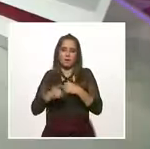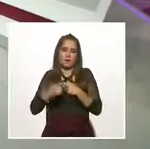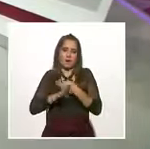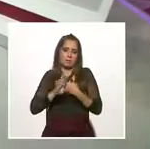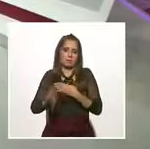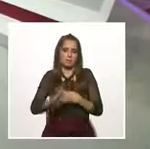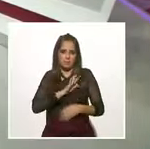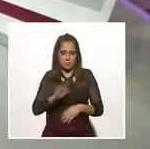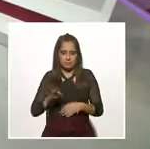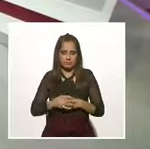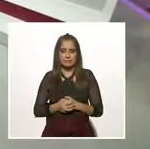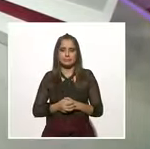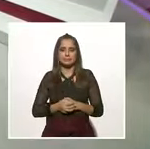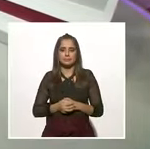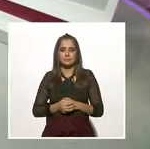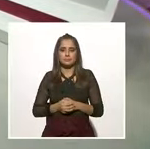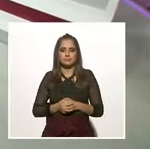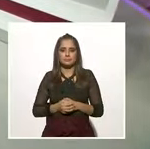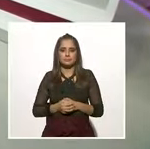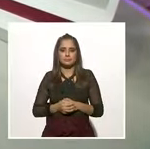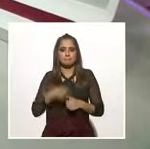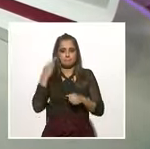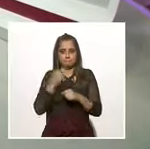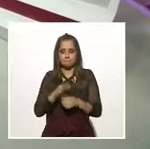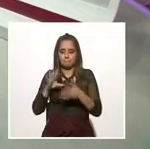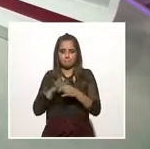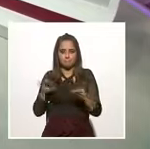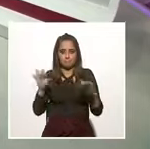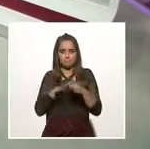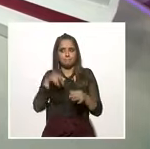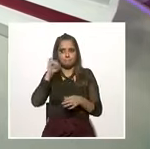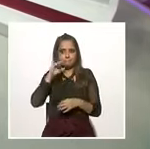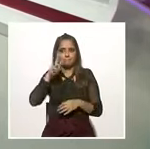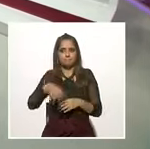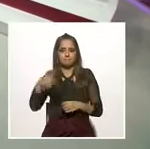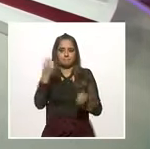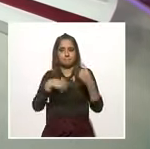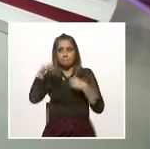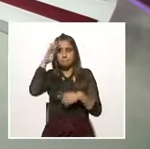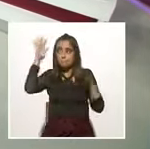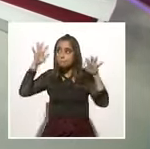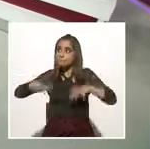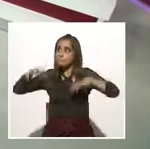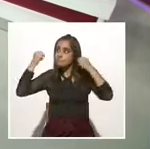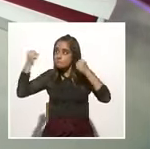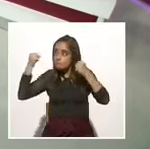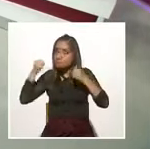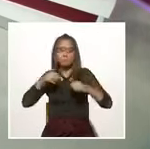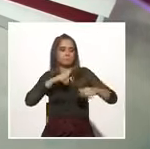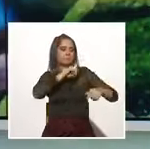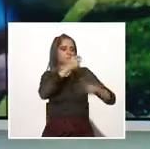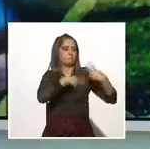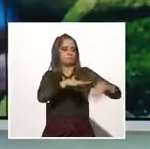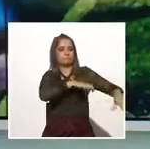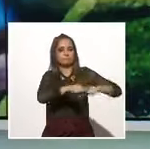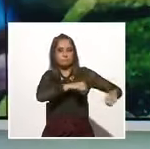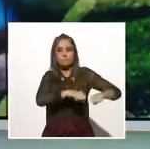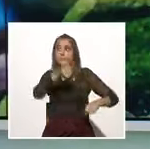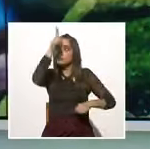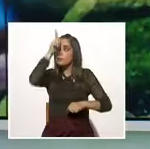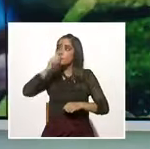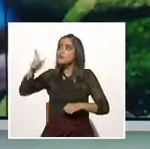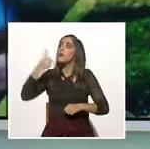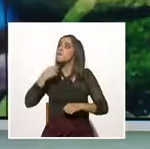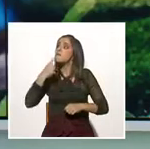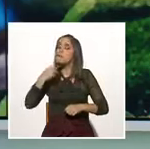Pues fíjense, estábamos hablando ahorita de cómo somos y cómo tenemos estas creencias de que si llueve mucho tiembla más fuerte y de que si la luna está roja va